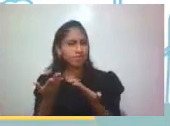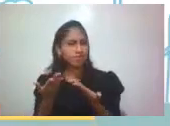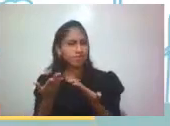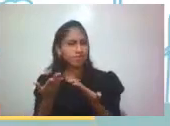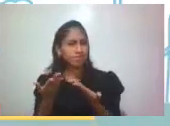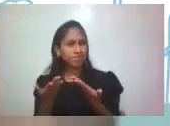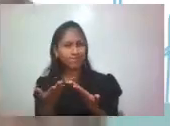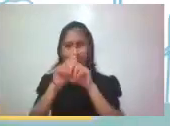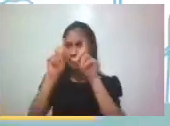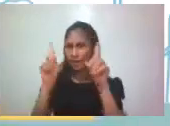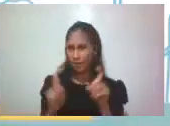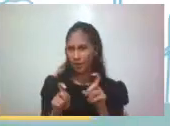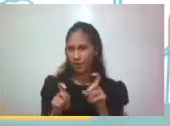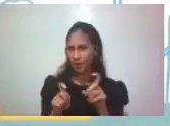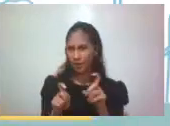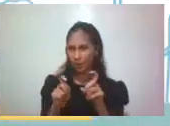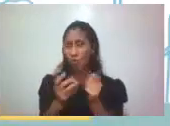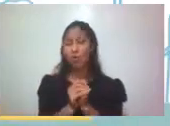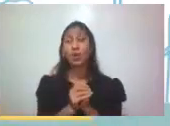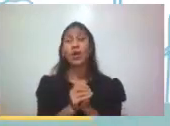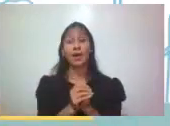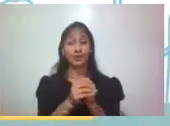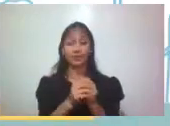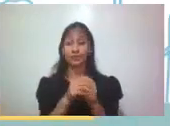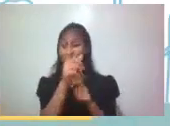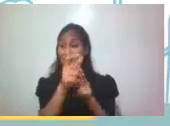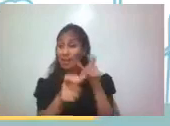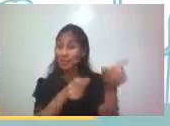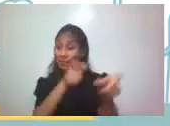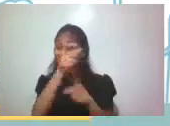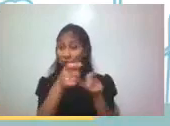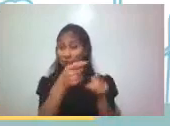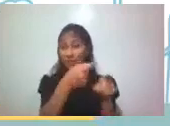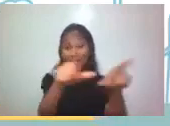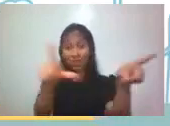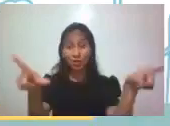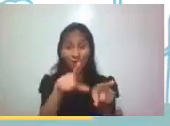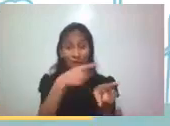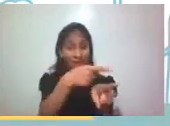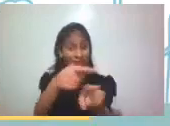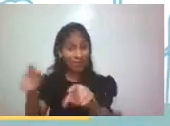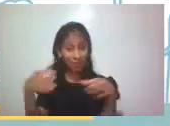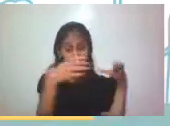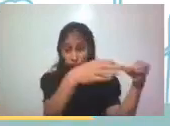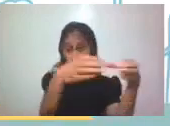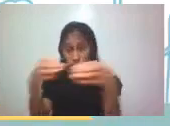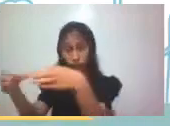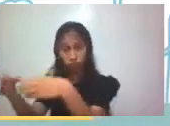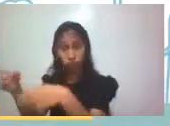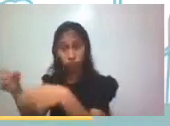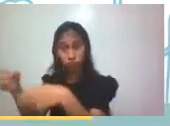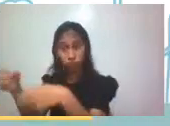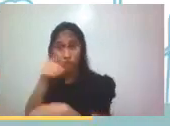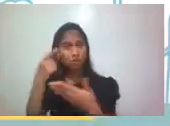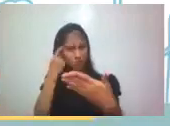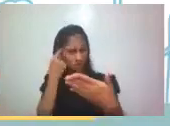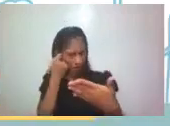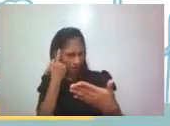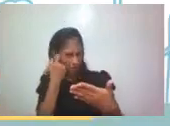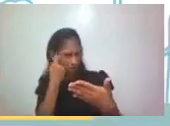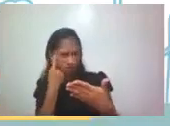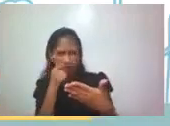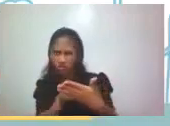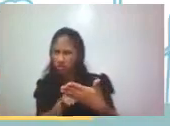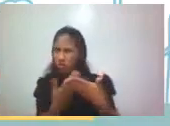La pregunta es si es que las comunidades entienden, suelen confundirse, y parte, digamos, de las actividades del aula intercultural